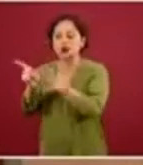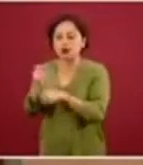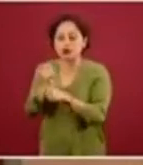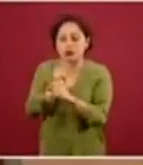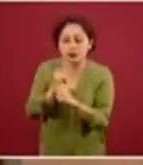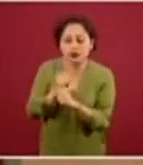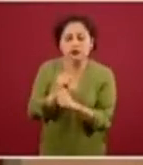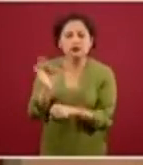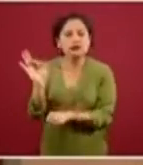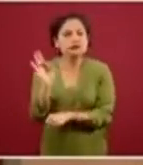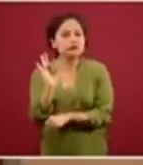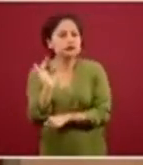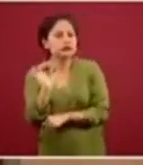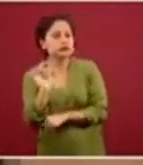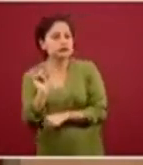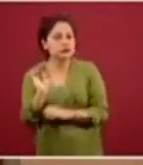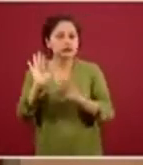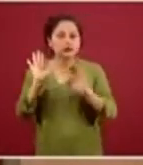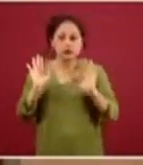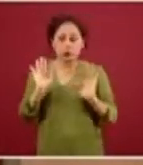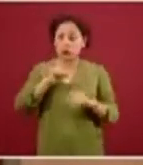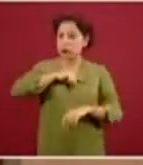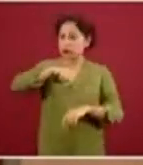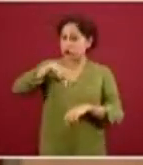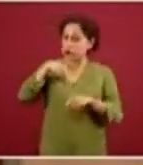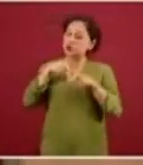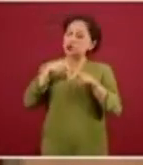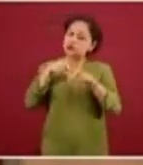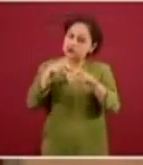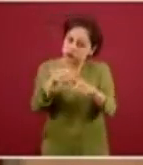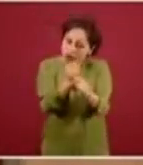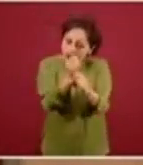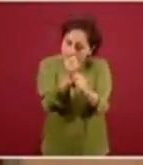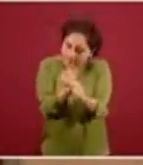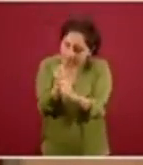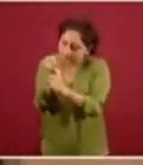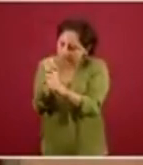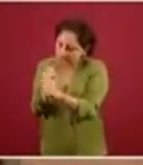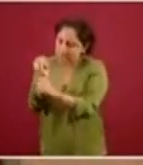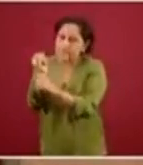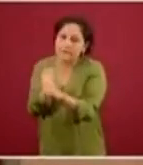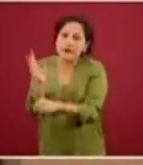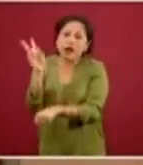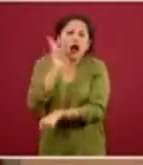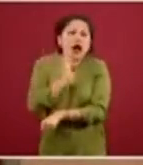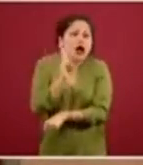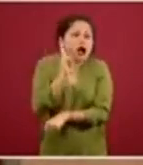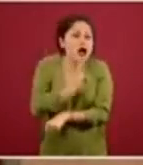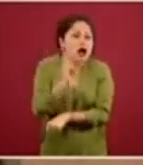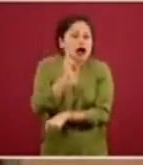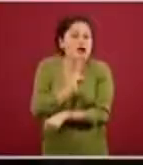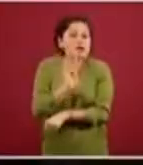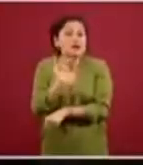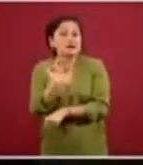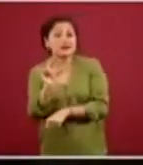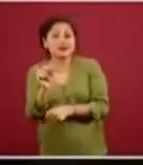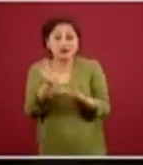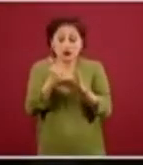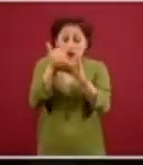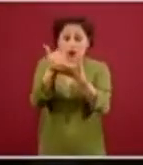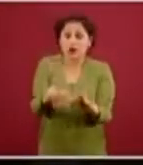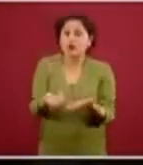necesario seguir analizándola, estudiarla como un fármaco experimental para ver cuáles son los resultados que